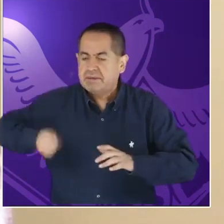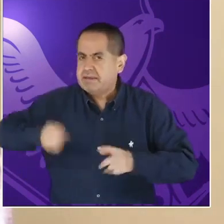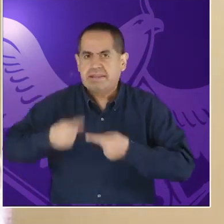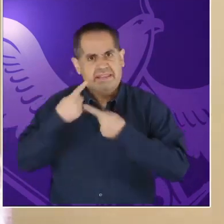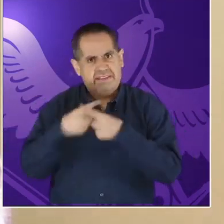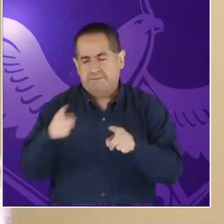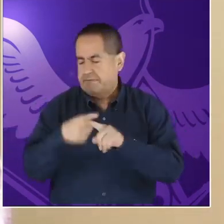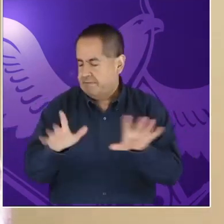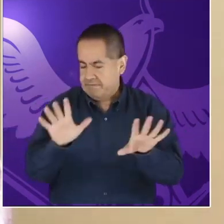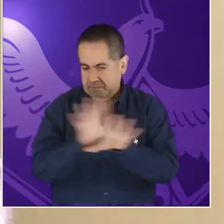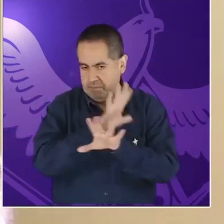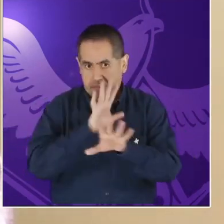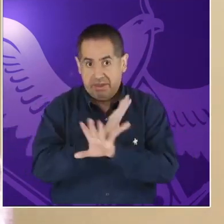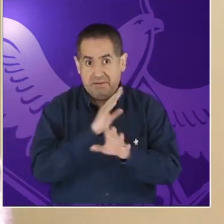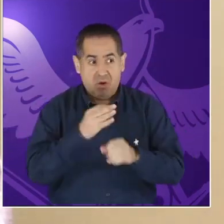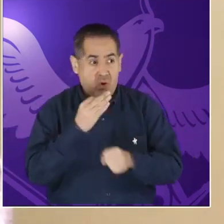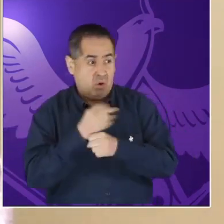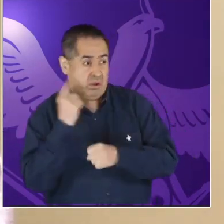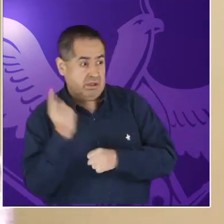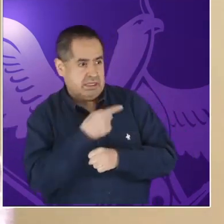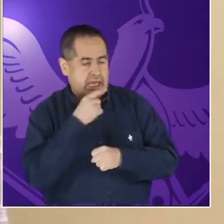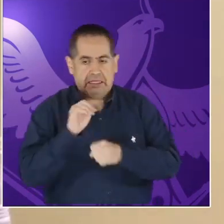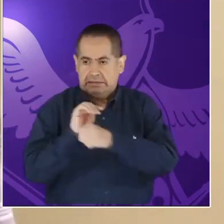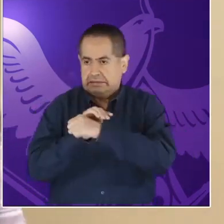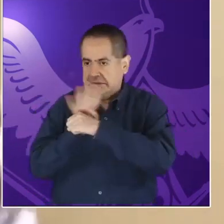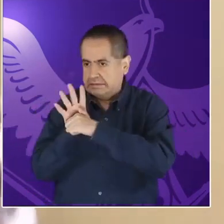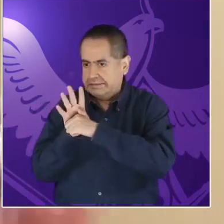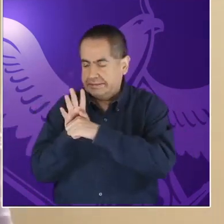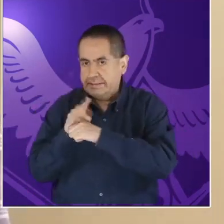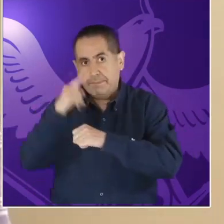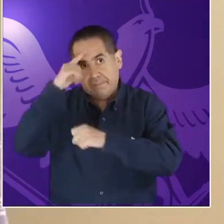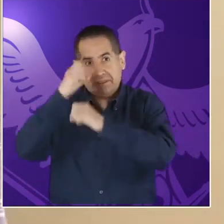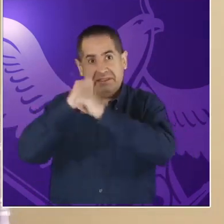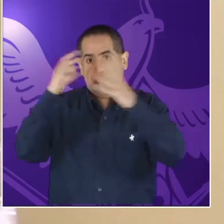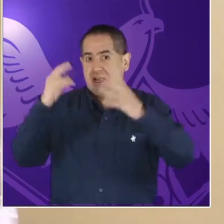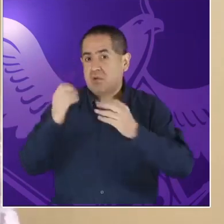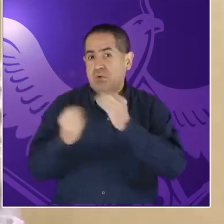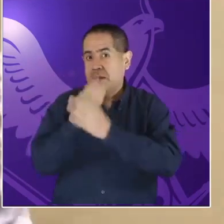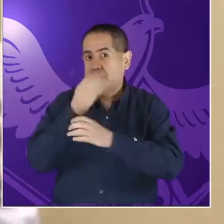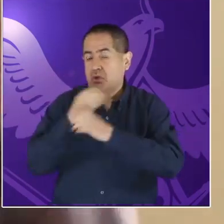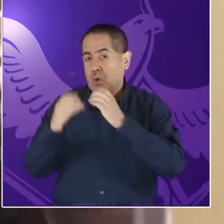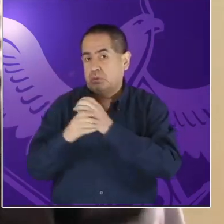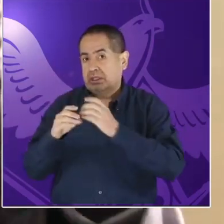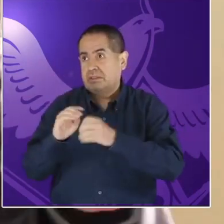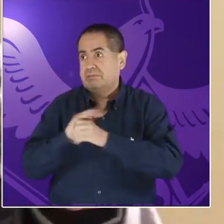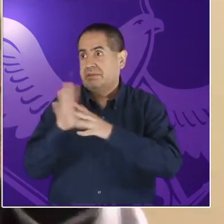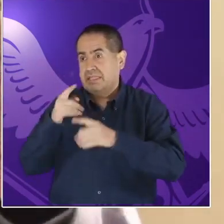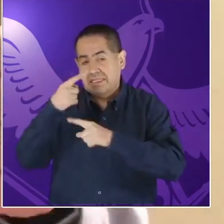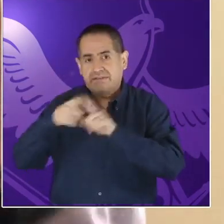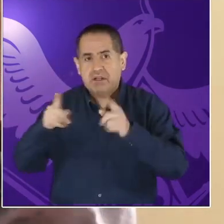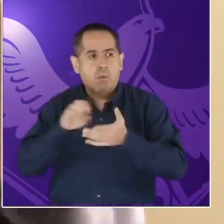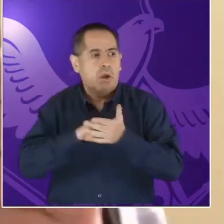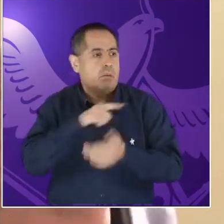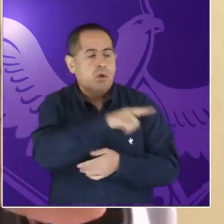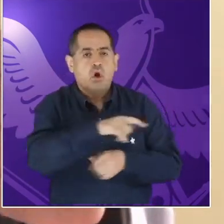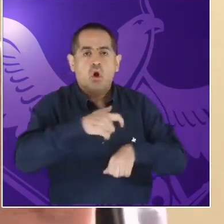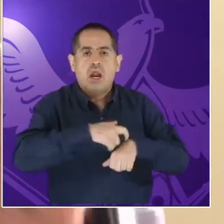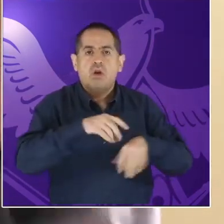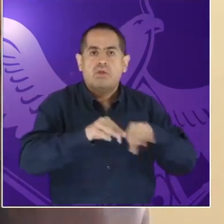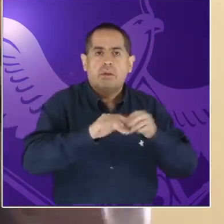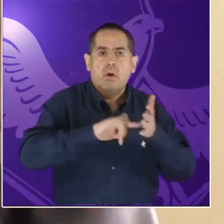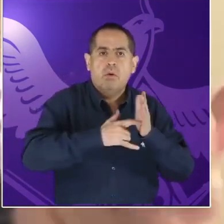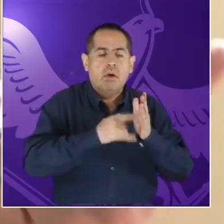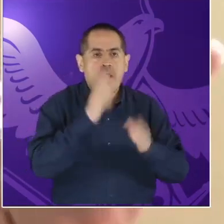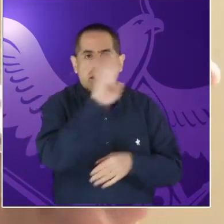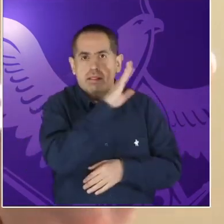pero que también ante una realidad compleja como la pandemia tienen que visibilizarse en términos de pues, los horarios de